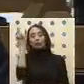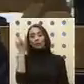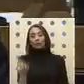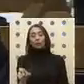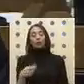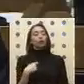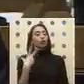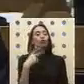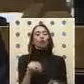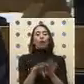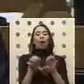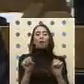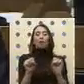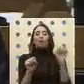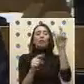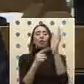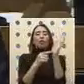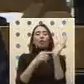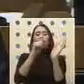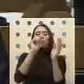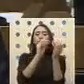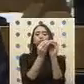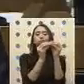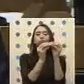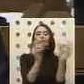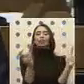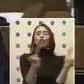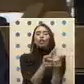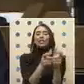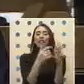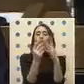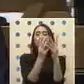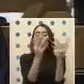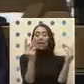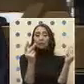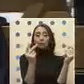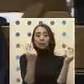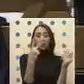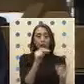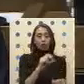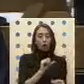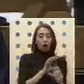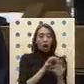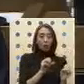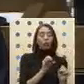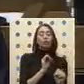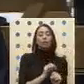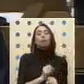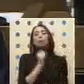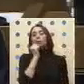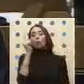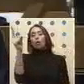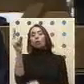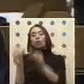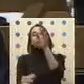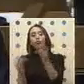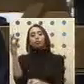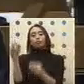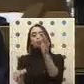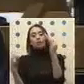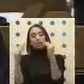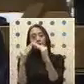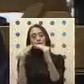queda disconforme con la resolución de dicho Consejo de la Transparencia, siempre va a contar con la facultad para poder recurrir a los